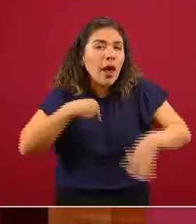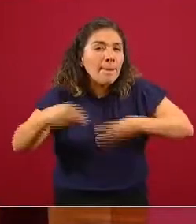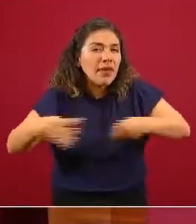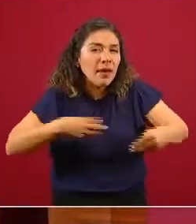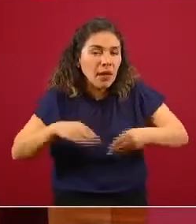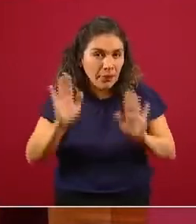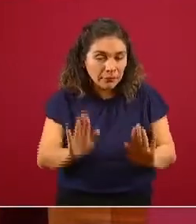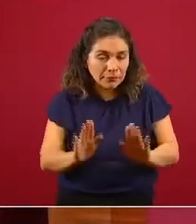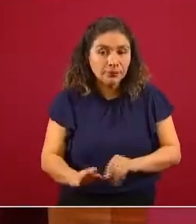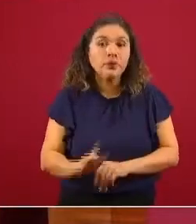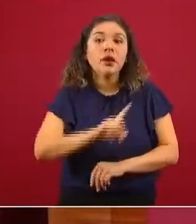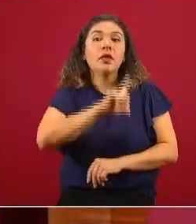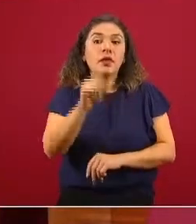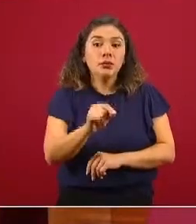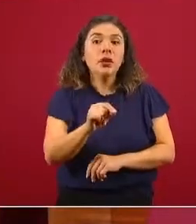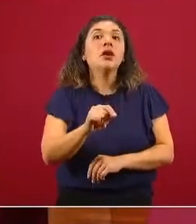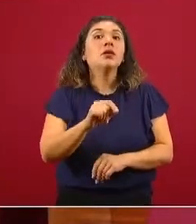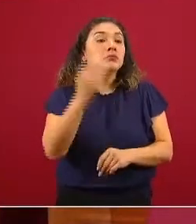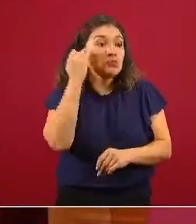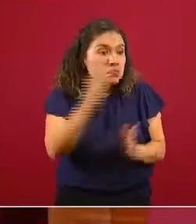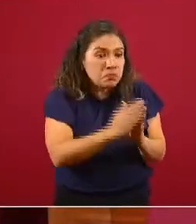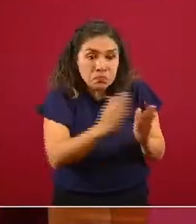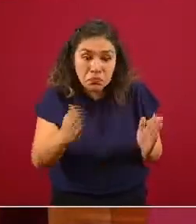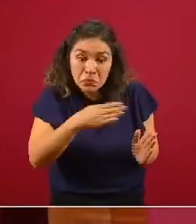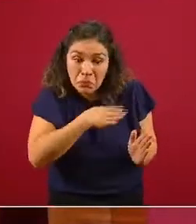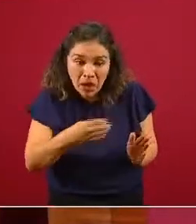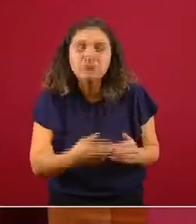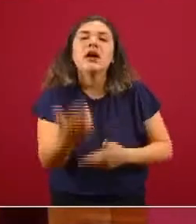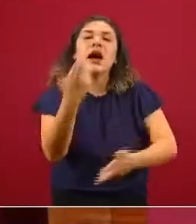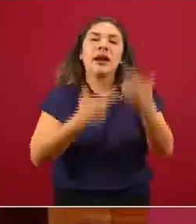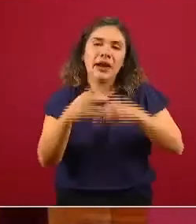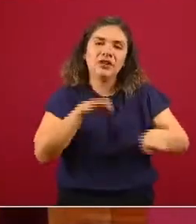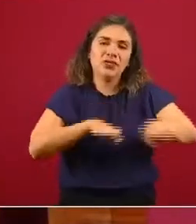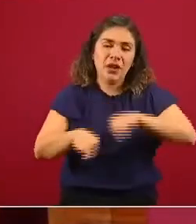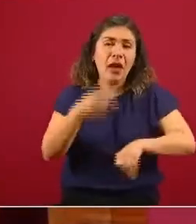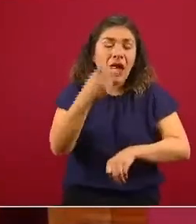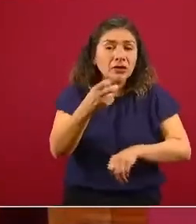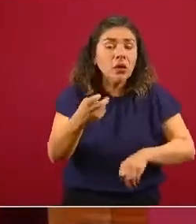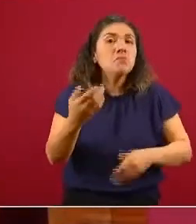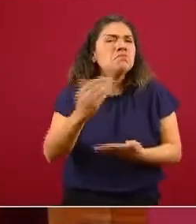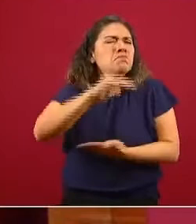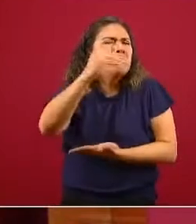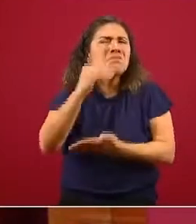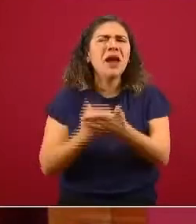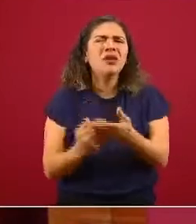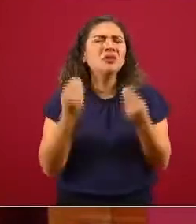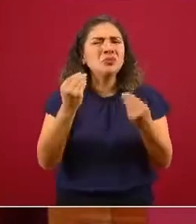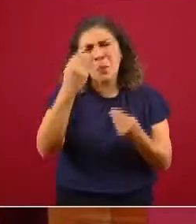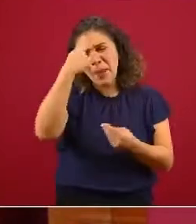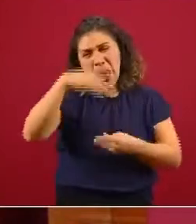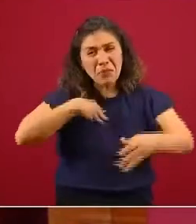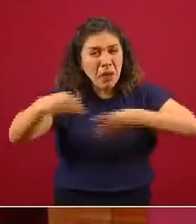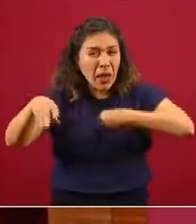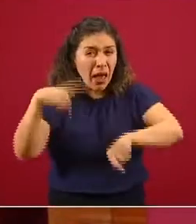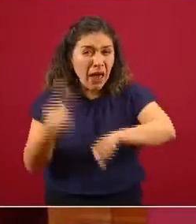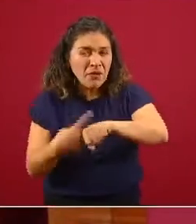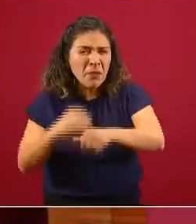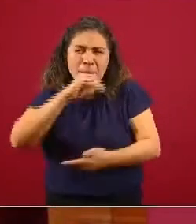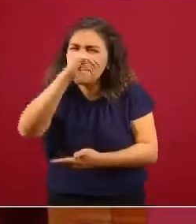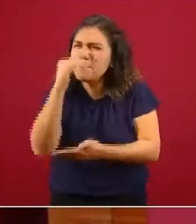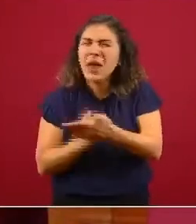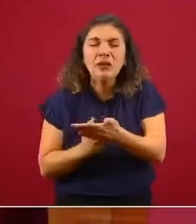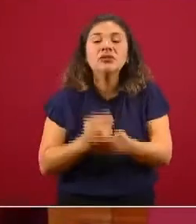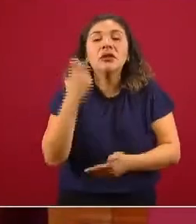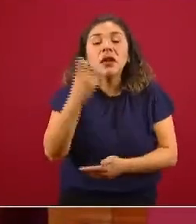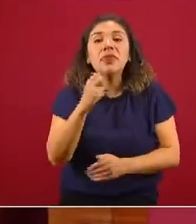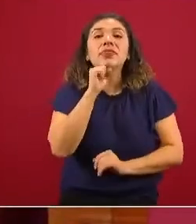epidemiológico, y se regresan posteriormente. Eso nos ha disminuido una cantidad enorme la contaminación y